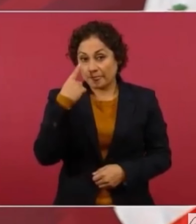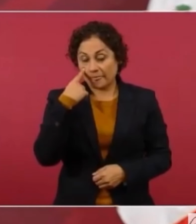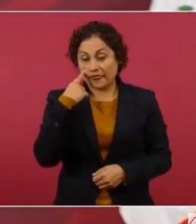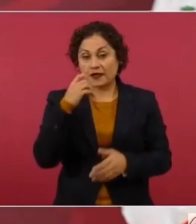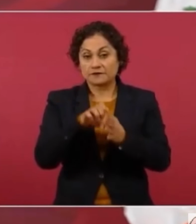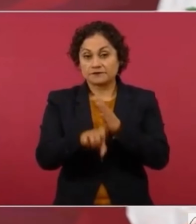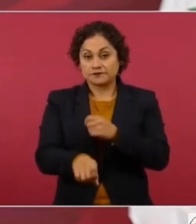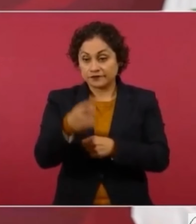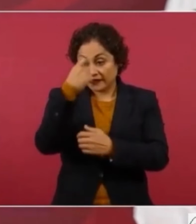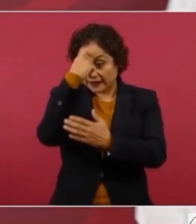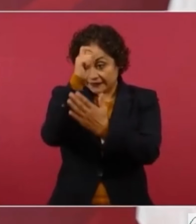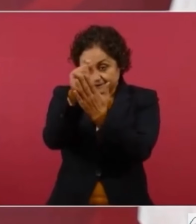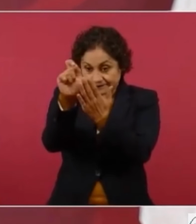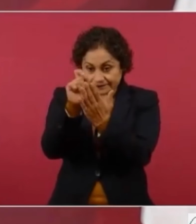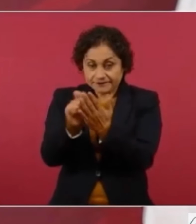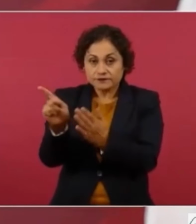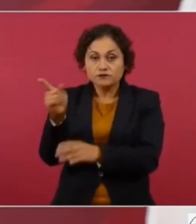escritor español